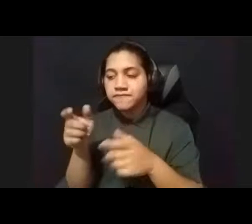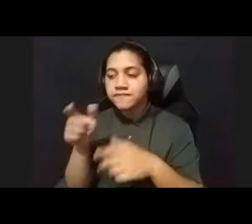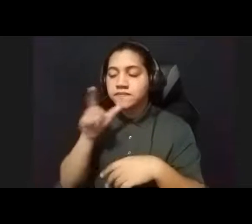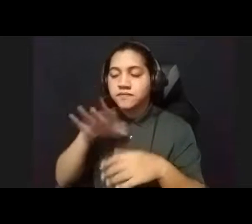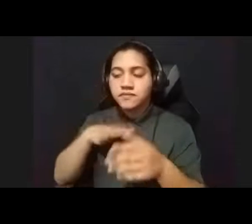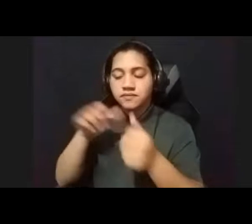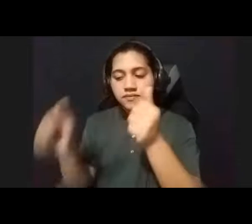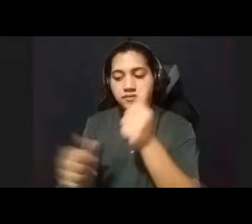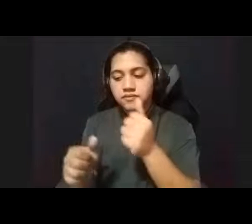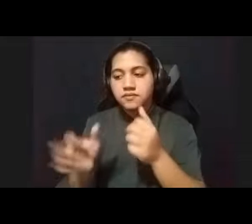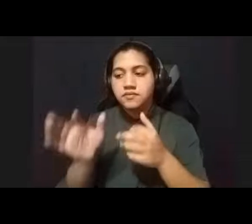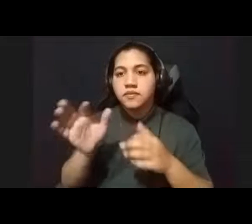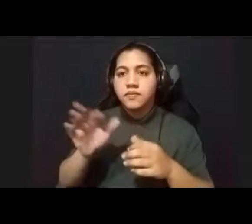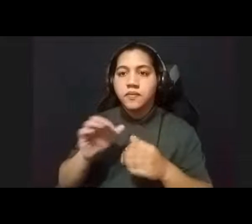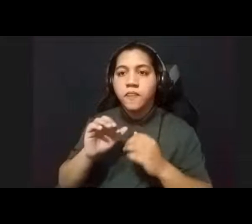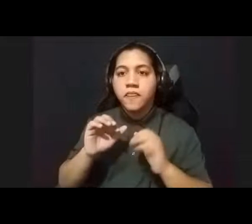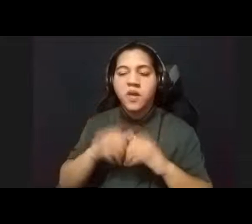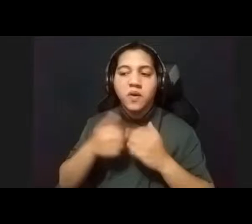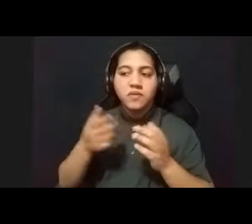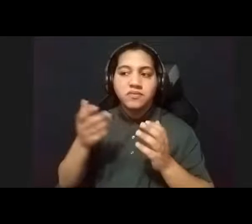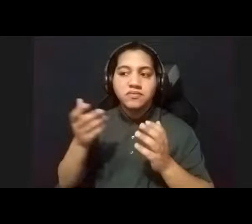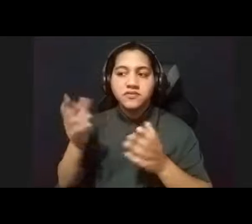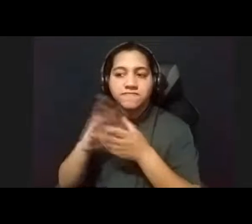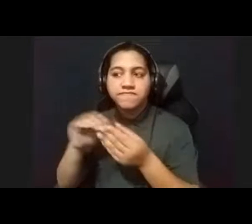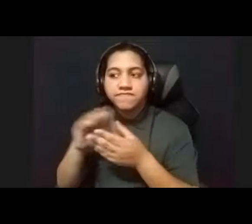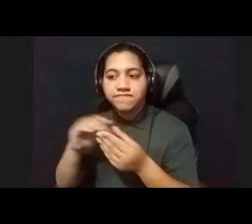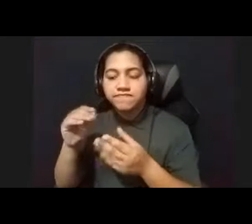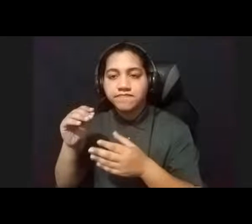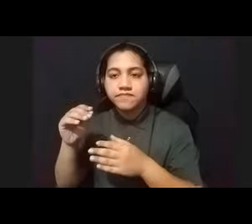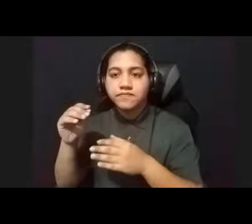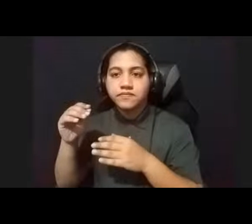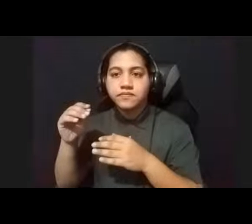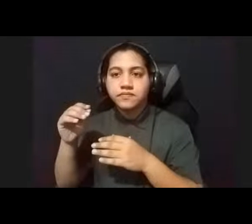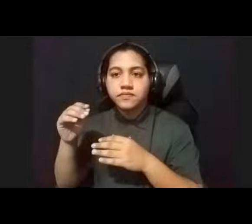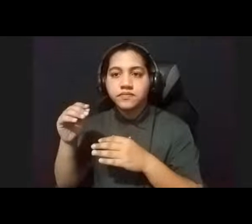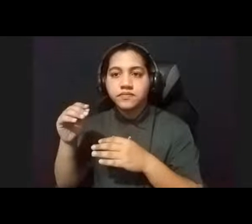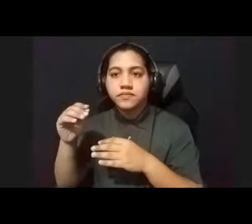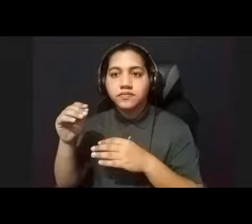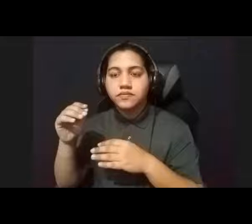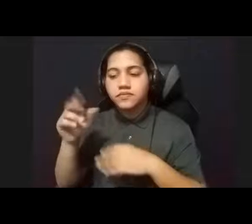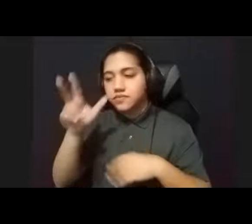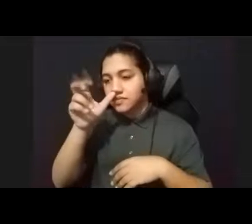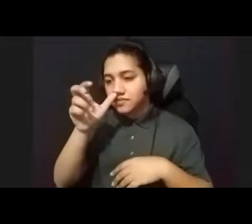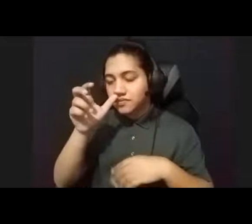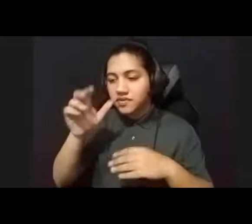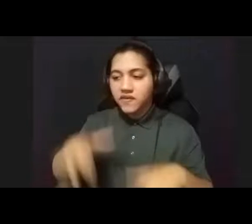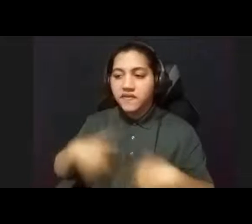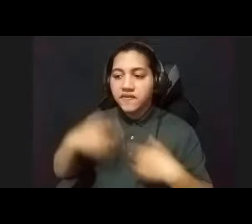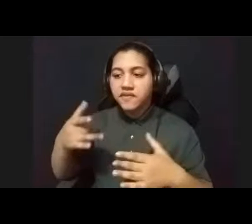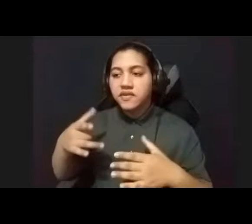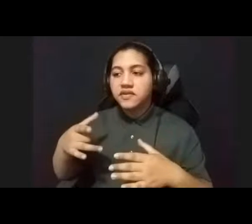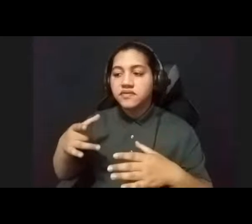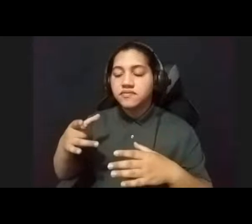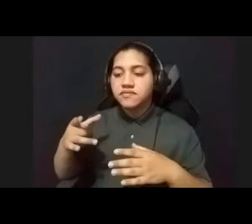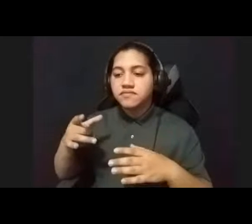¿cómo es posible que contaran un cuento de una cucaracha que vivía en una cueva? Su padre